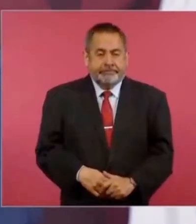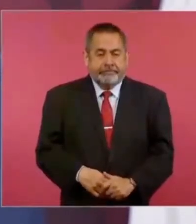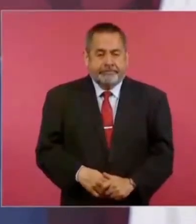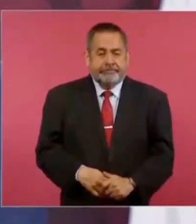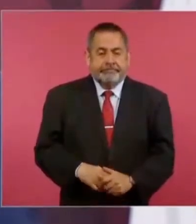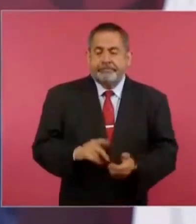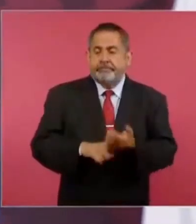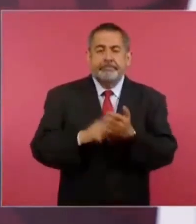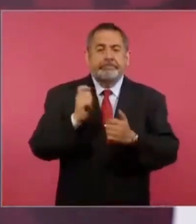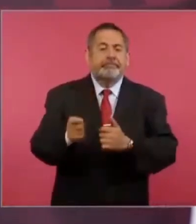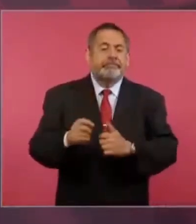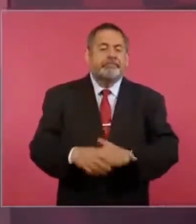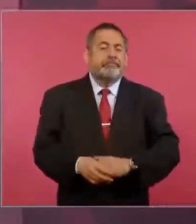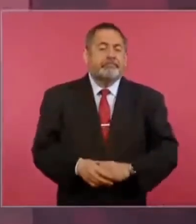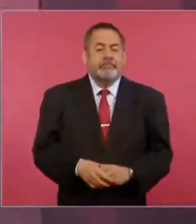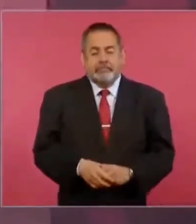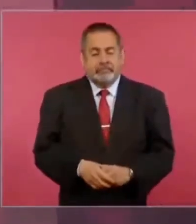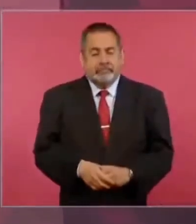que